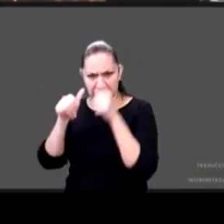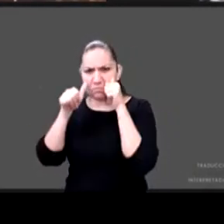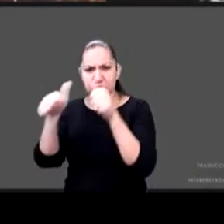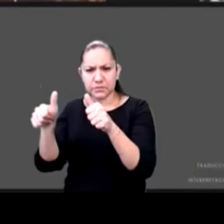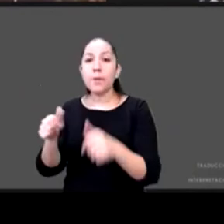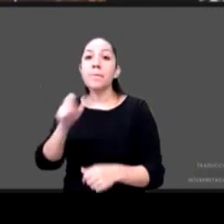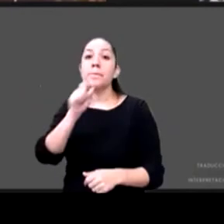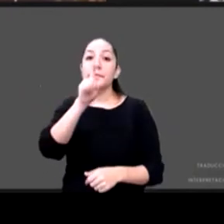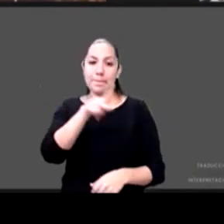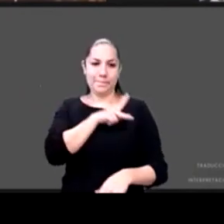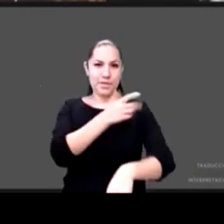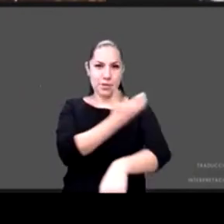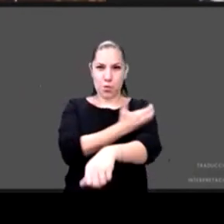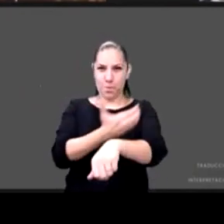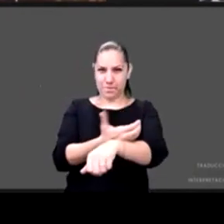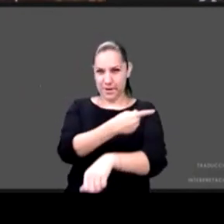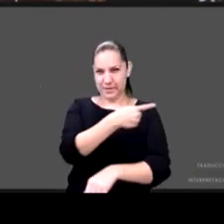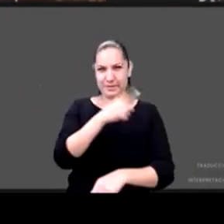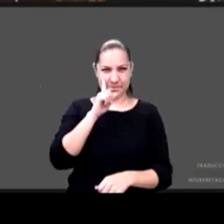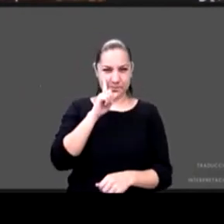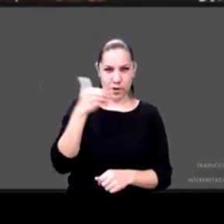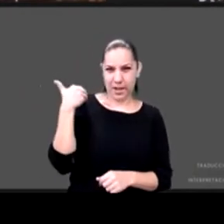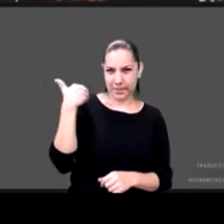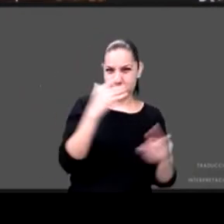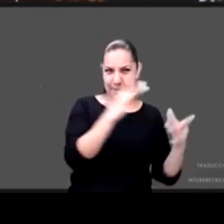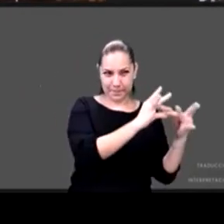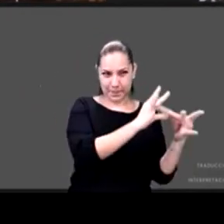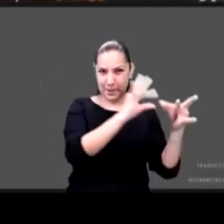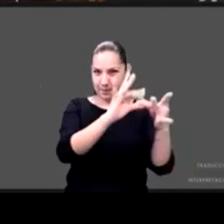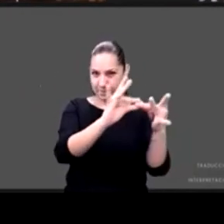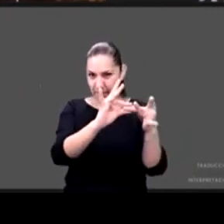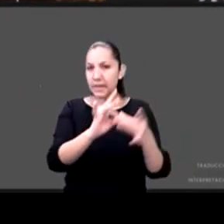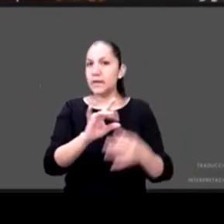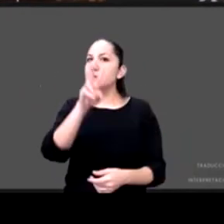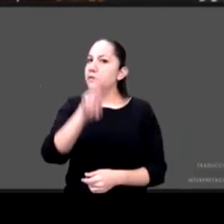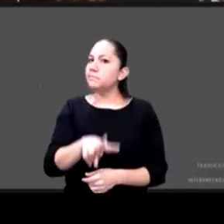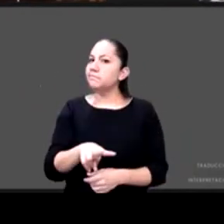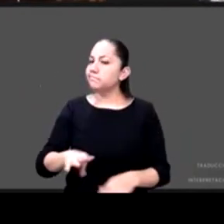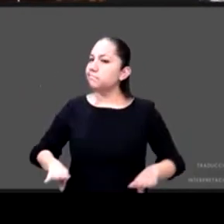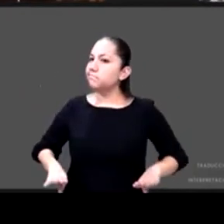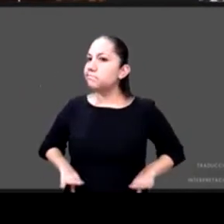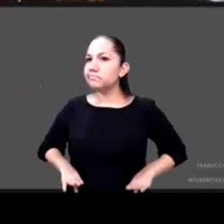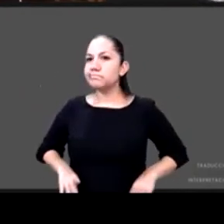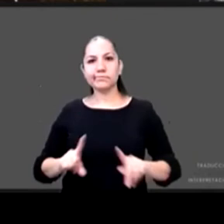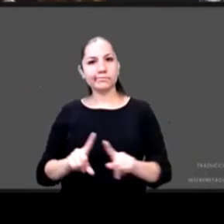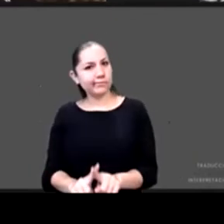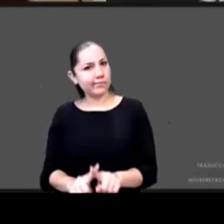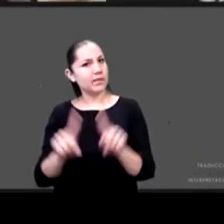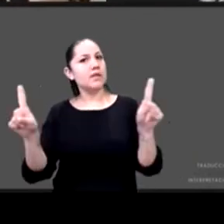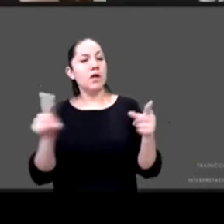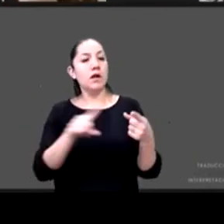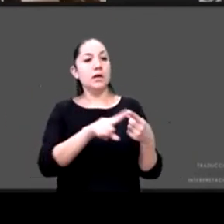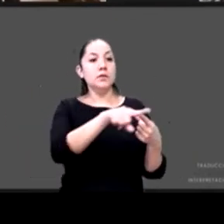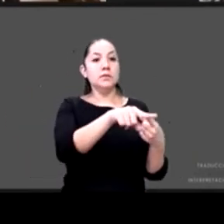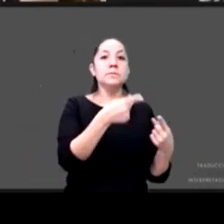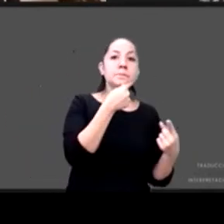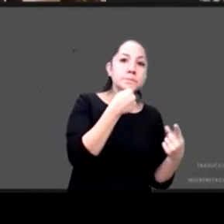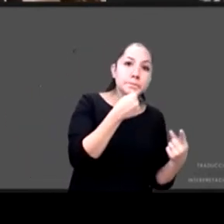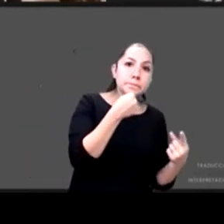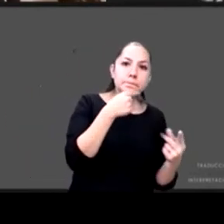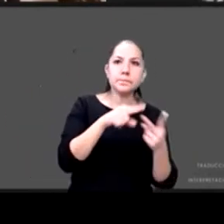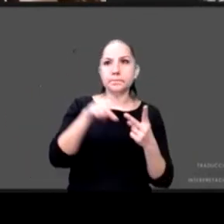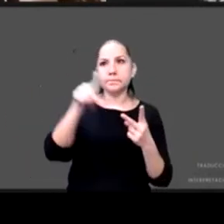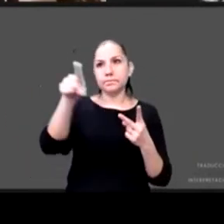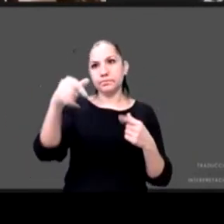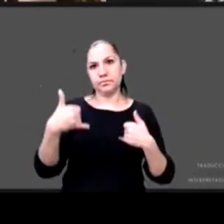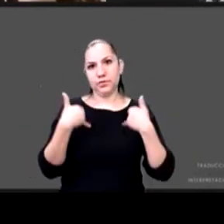es muy distinto cómo va a reaccionar un niño a un adolescente. Yo la verdad es que